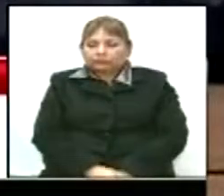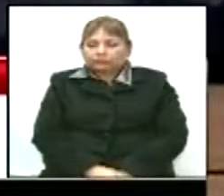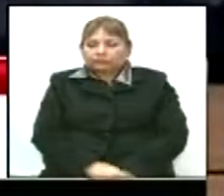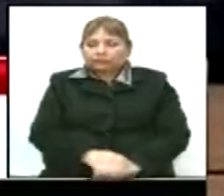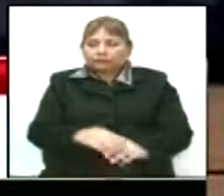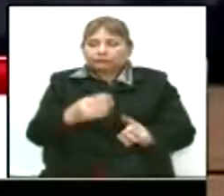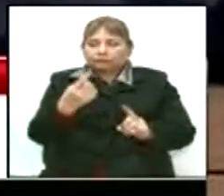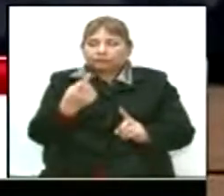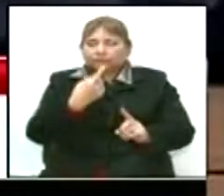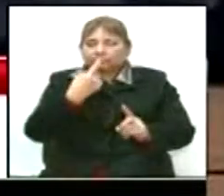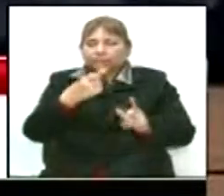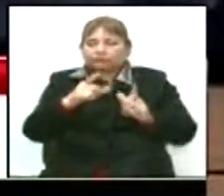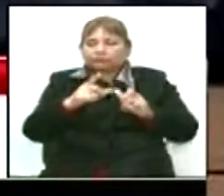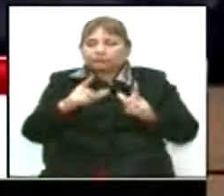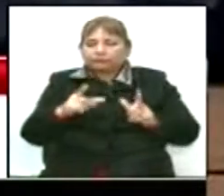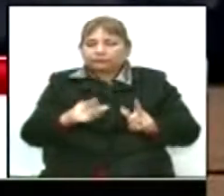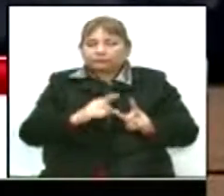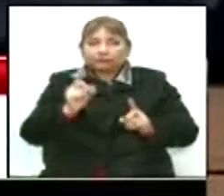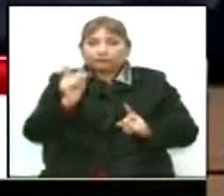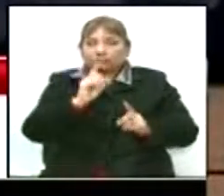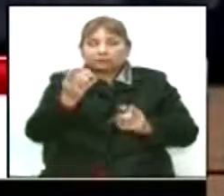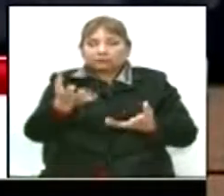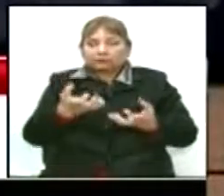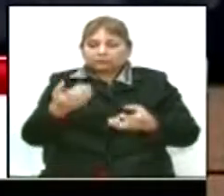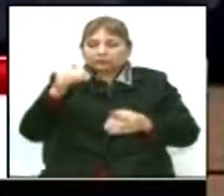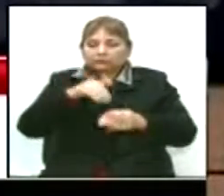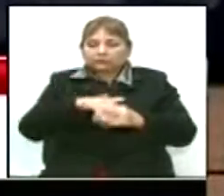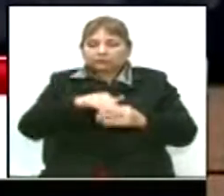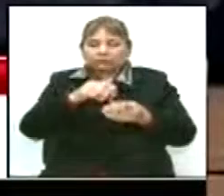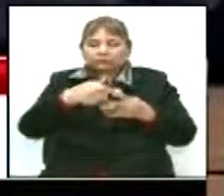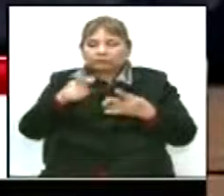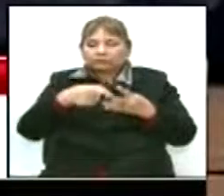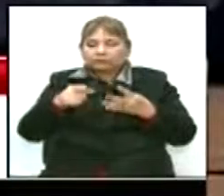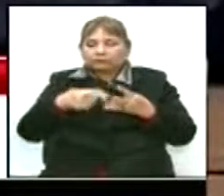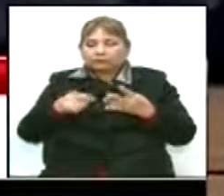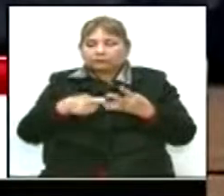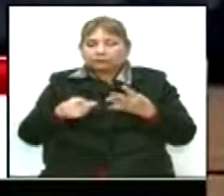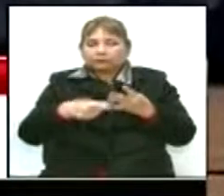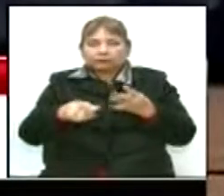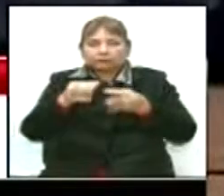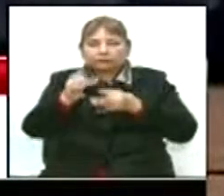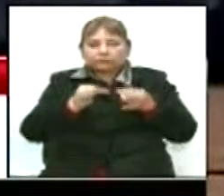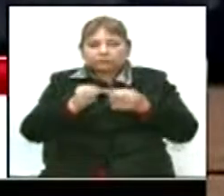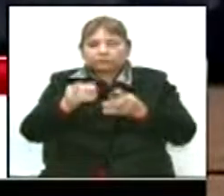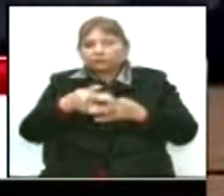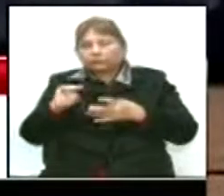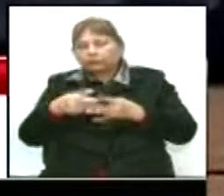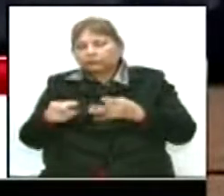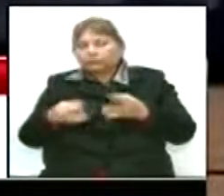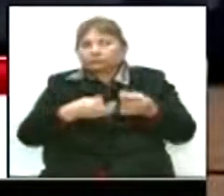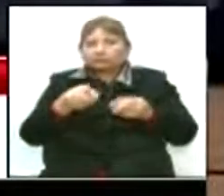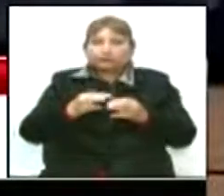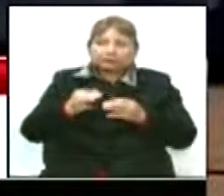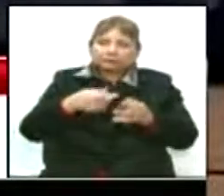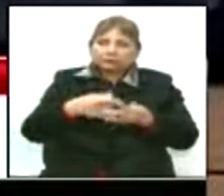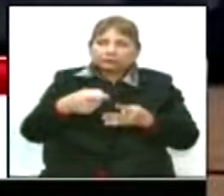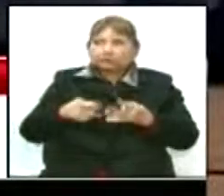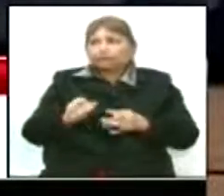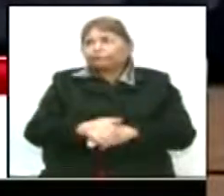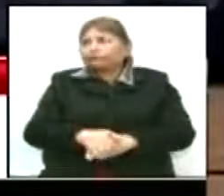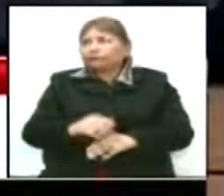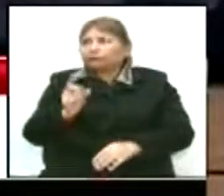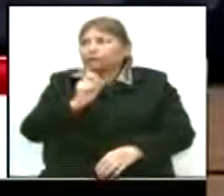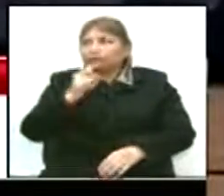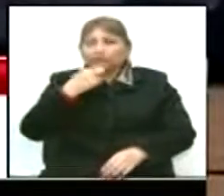en primer lugar. No quieren votar, ponen una serie de pretextos, que usted explique una cosa, que usted explique otra cosa. Y eso